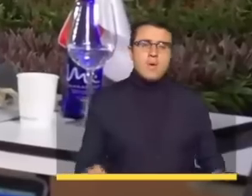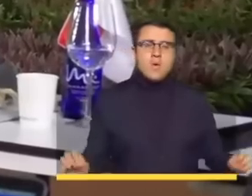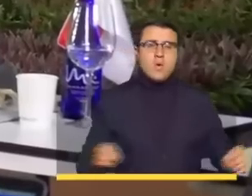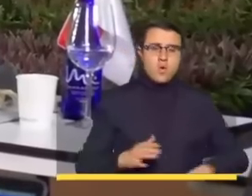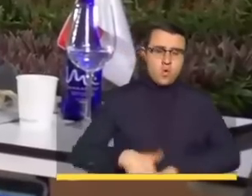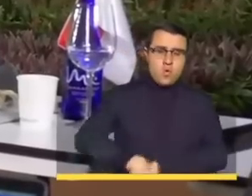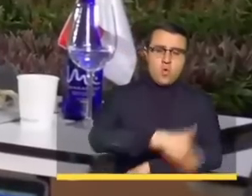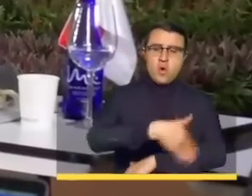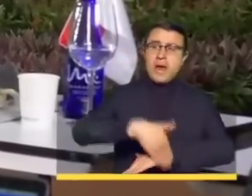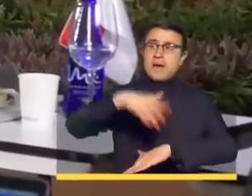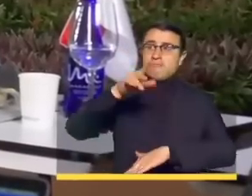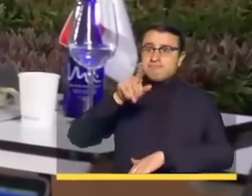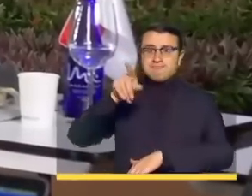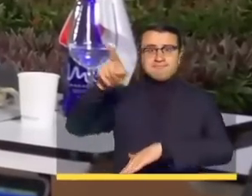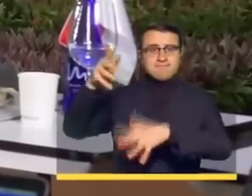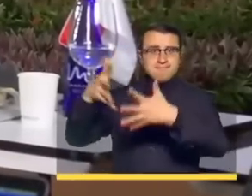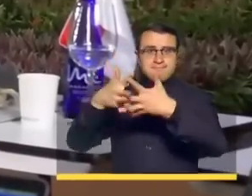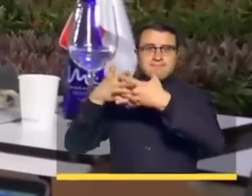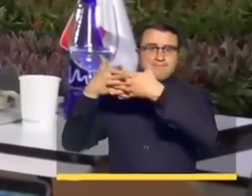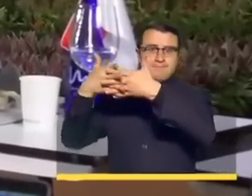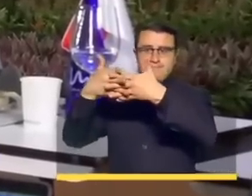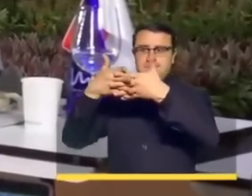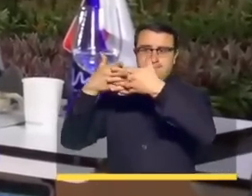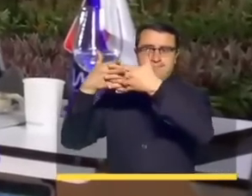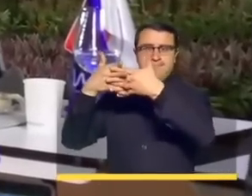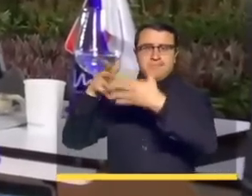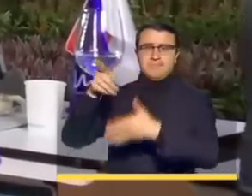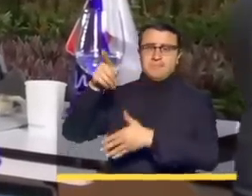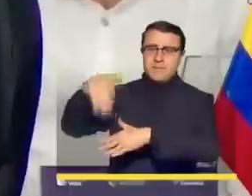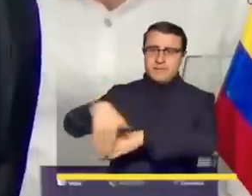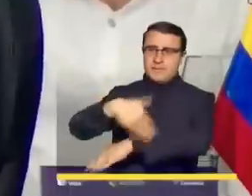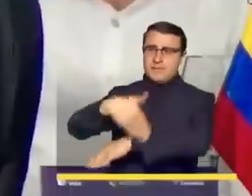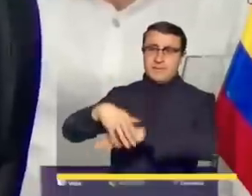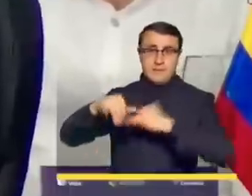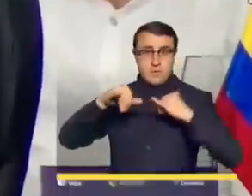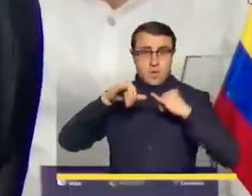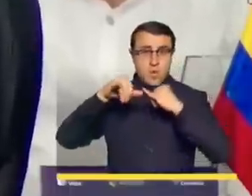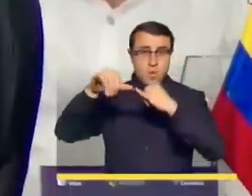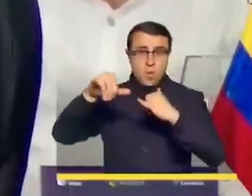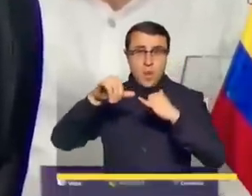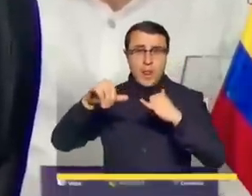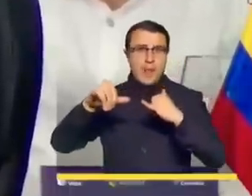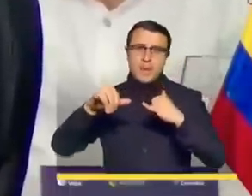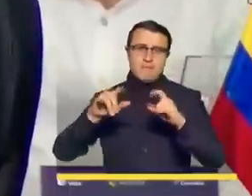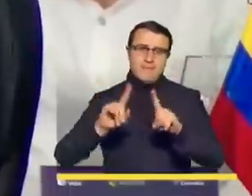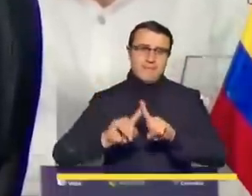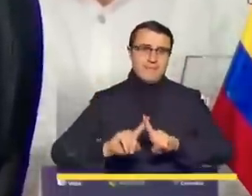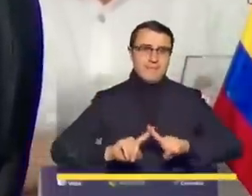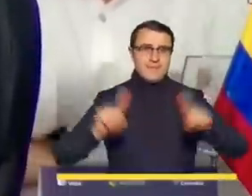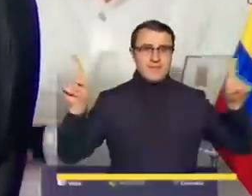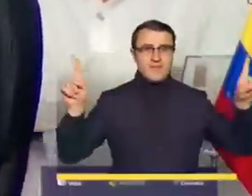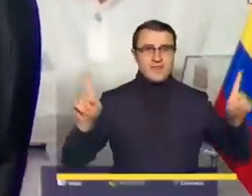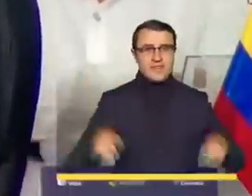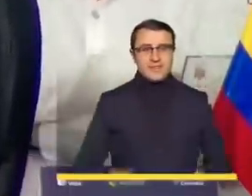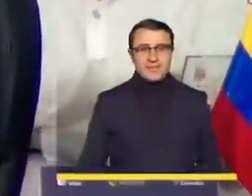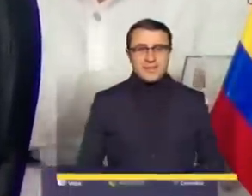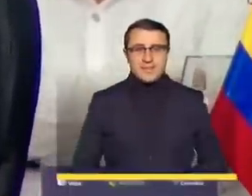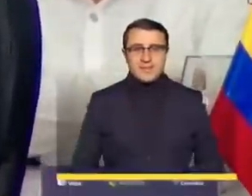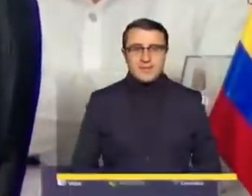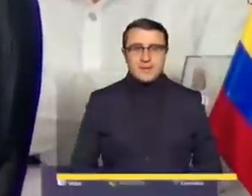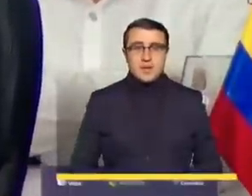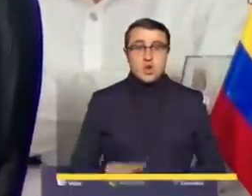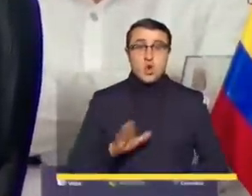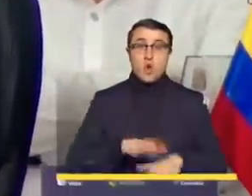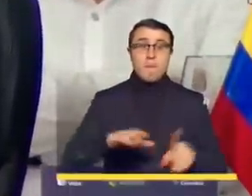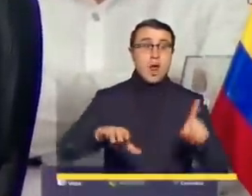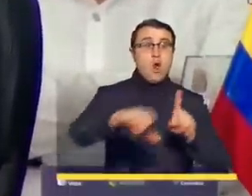calle norteamericana o norteamérica de los Estados Unidos es totalmente diferente. Y no es simplemente por